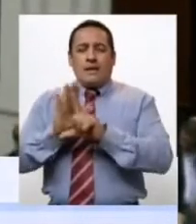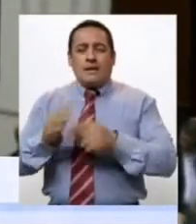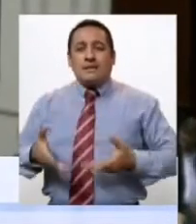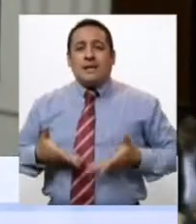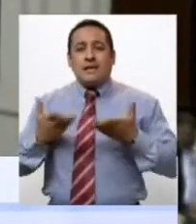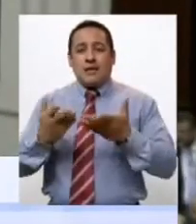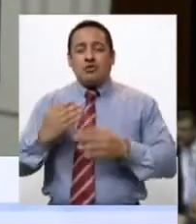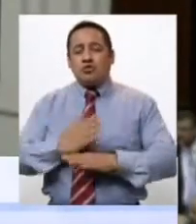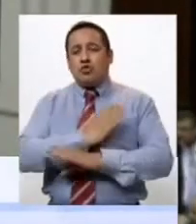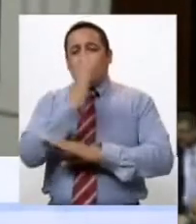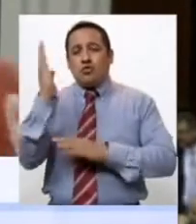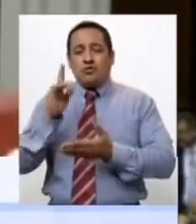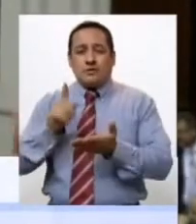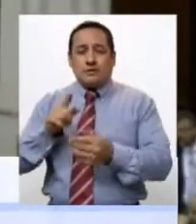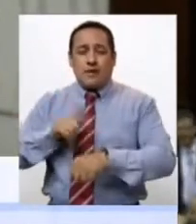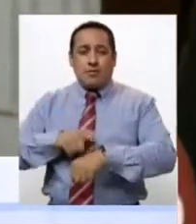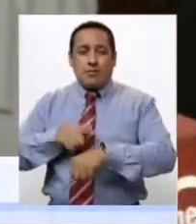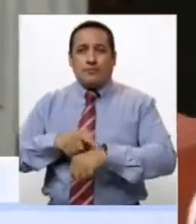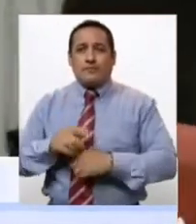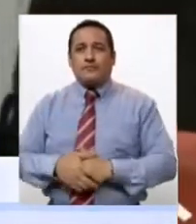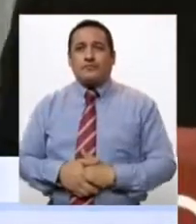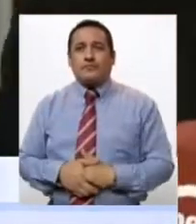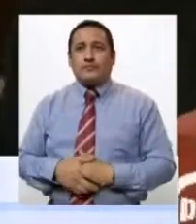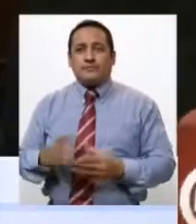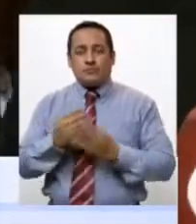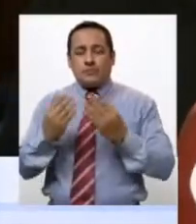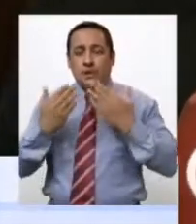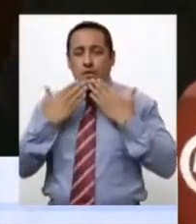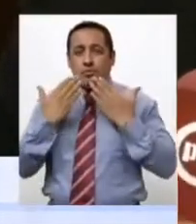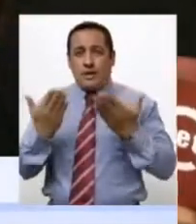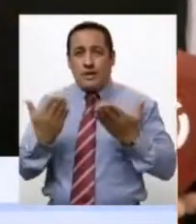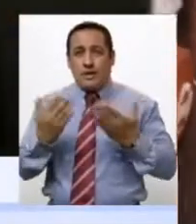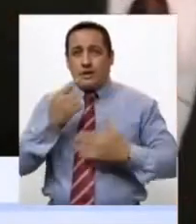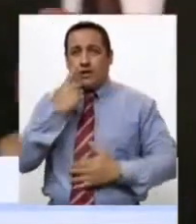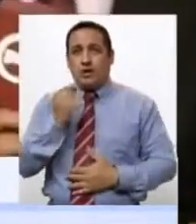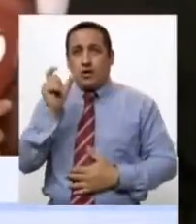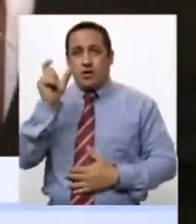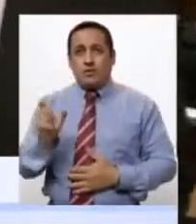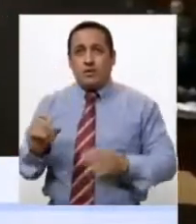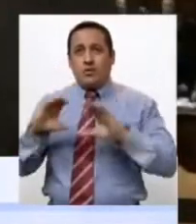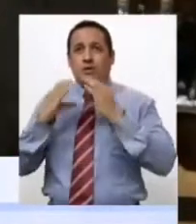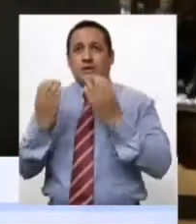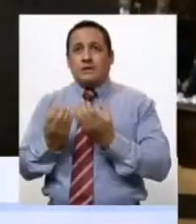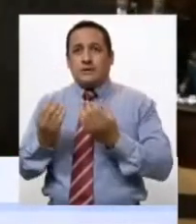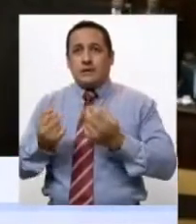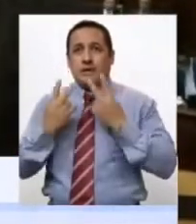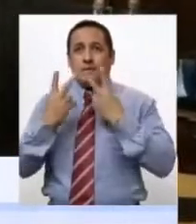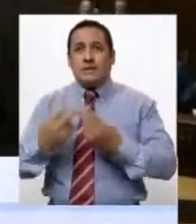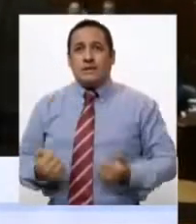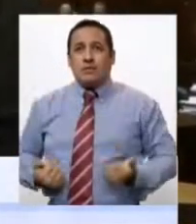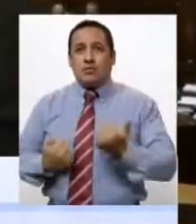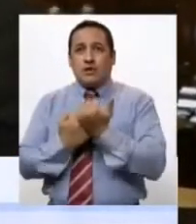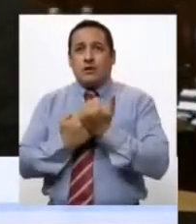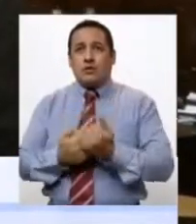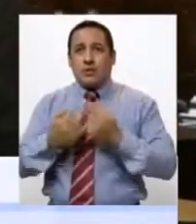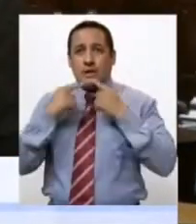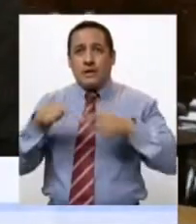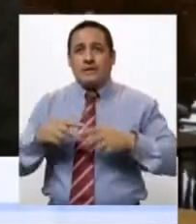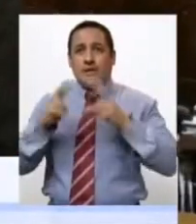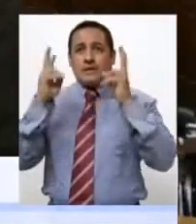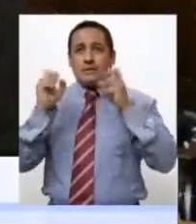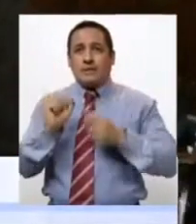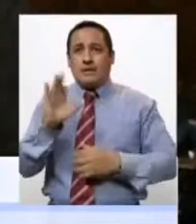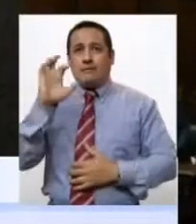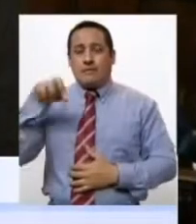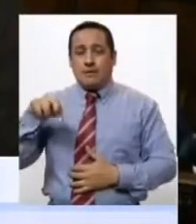que se ha dado en este periodo. Muchas gracias. Agradecemos entonces al congresista Jaime Delgado, parlamentario que había impulsado precisamente este tema